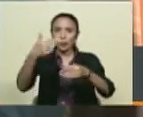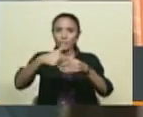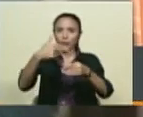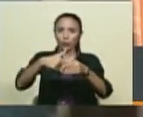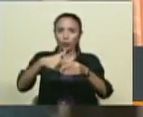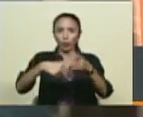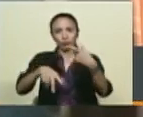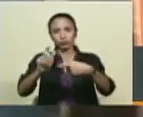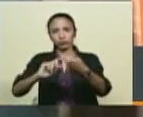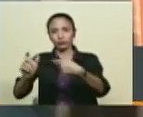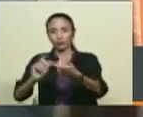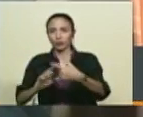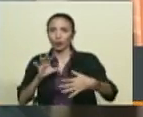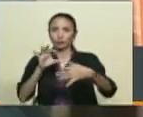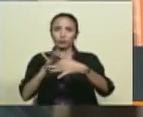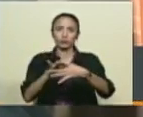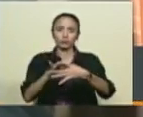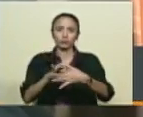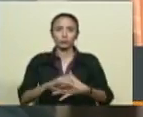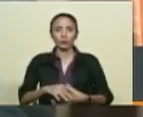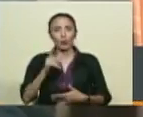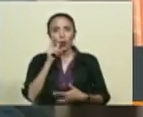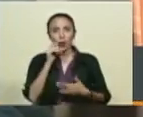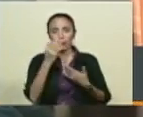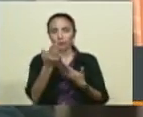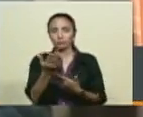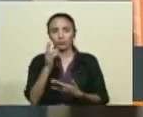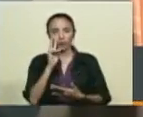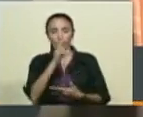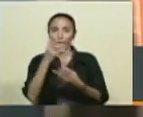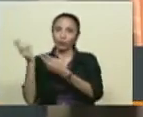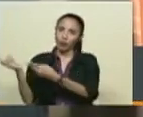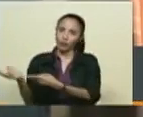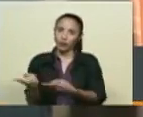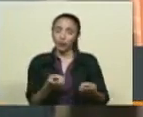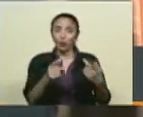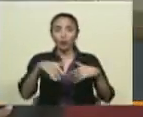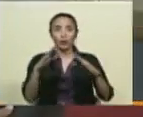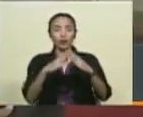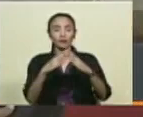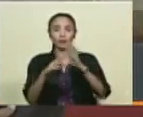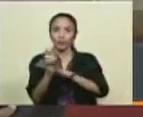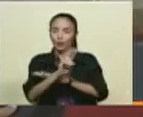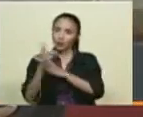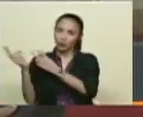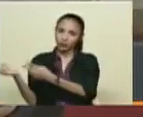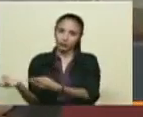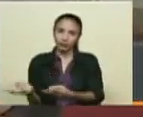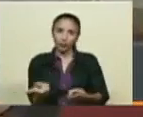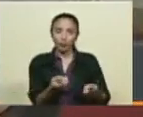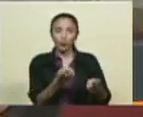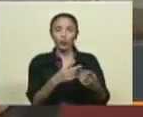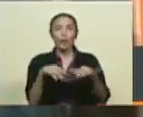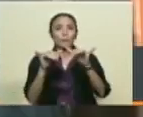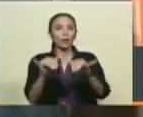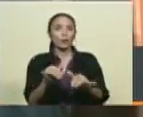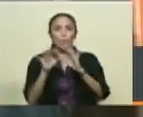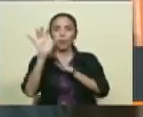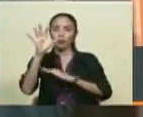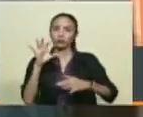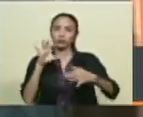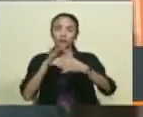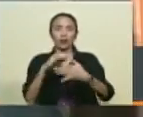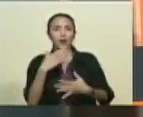OPEC, secretario general Barquindo. Bienvenido, esta es su casa y esta es su patria.